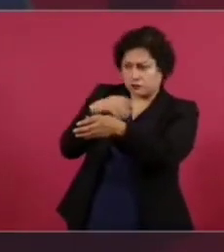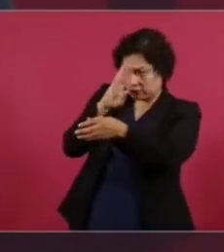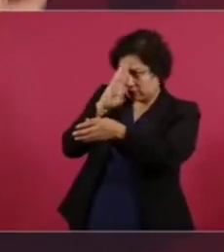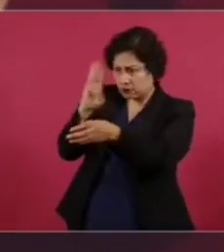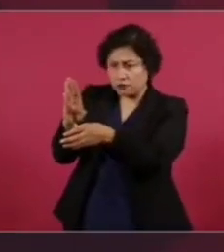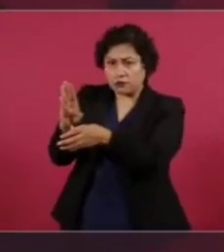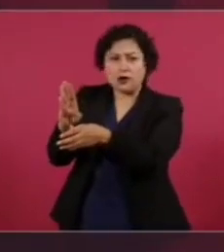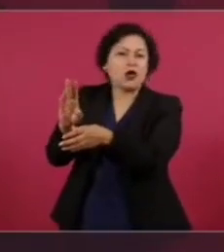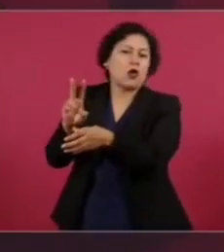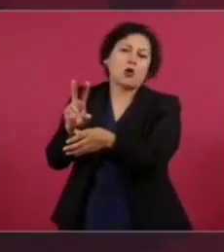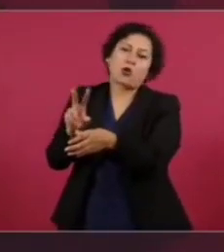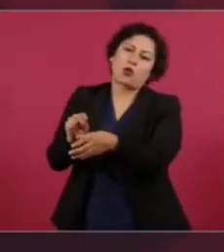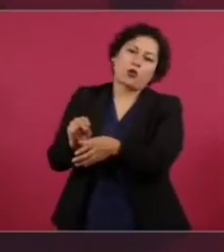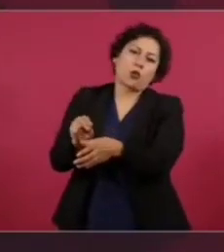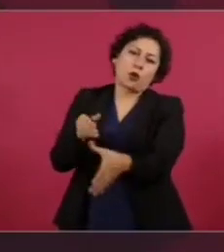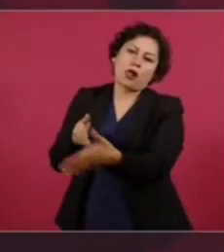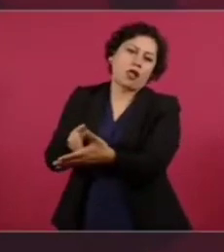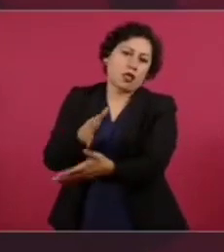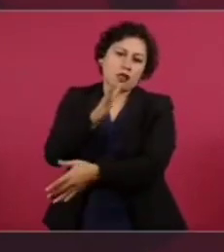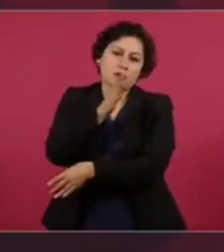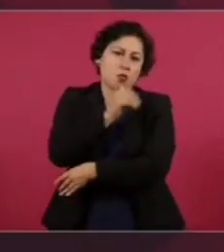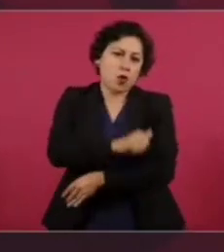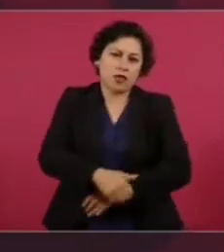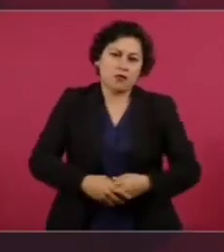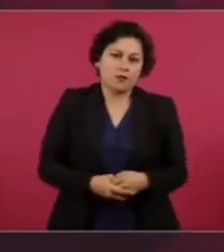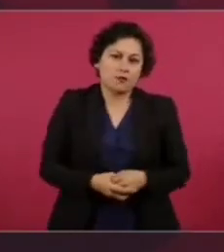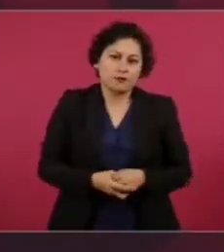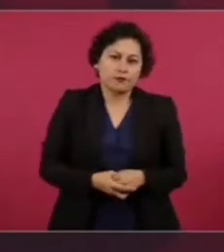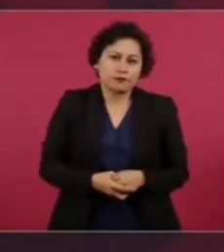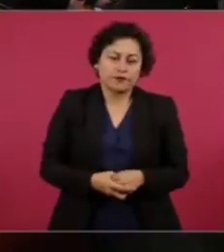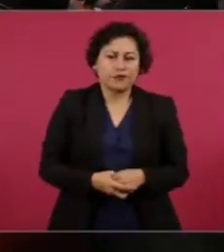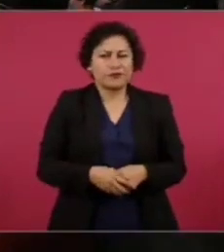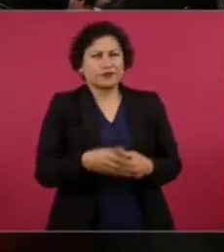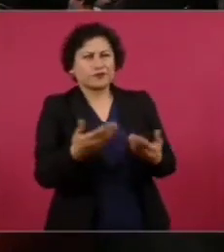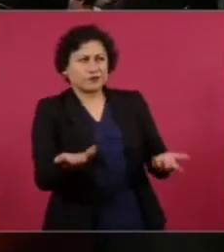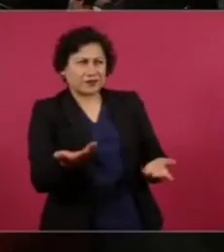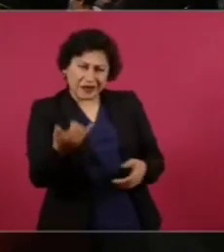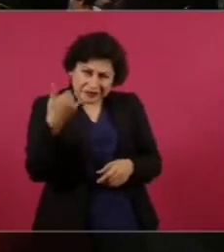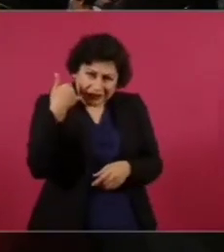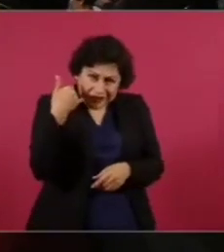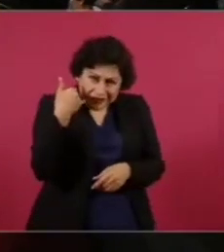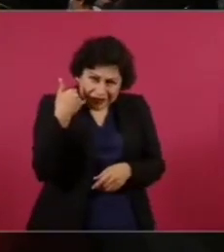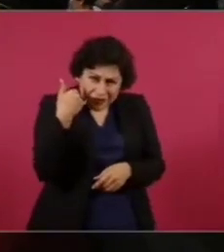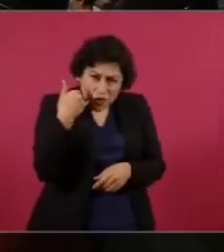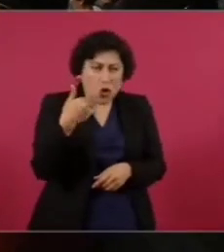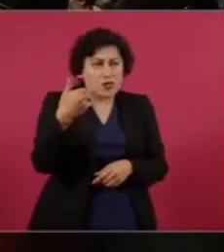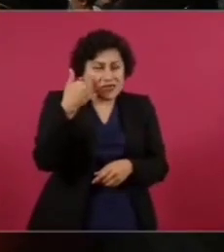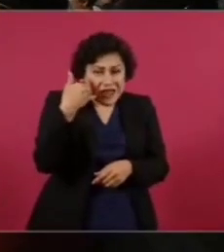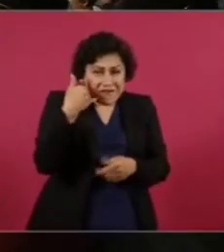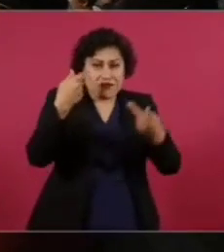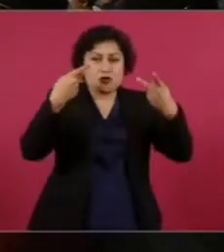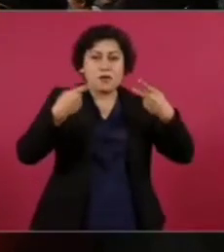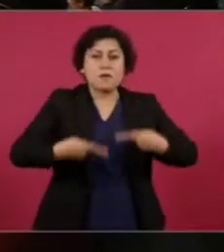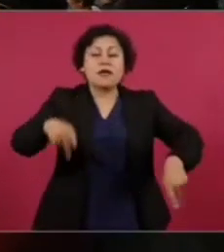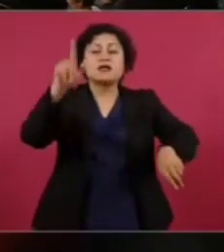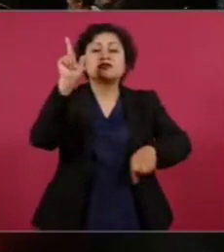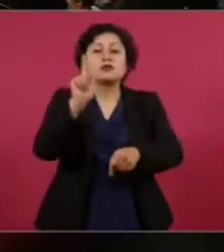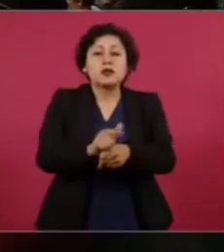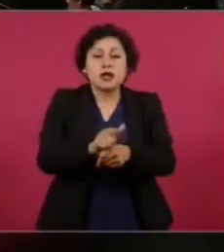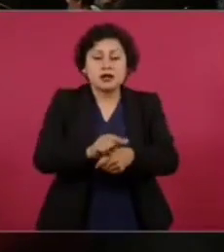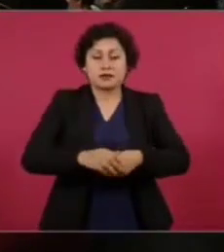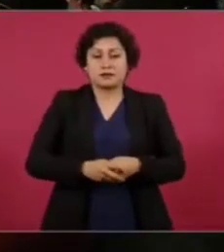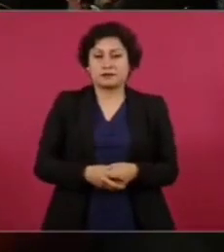ni con el pétalo de una rosa. Pero el teléfono, ¿sí? El teléfono que dio a conocer es el teléfono, sí, personal. ¿Y qué